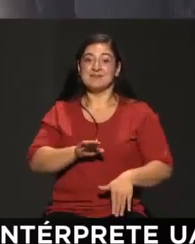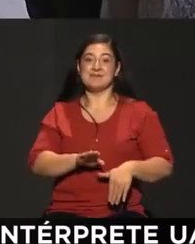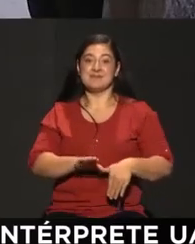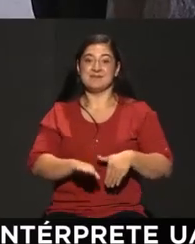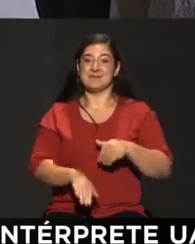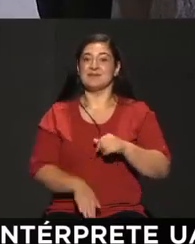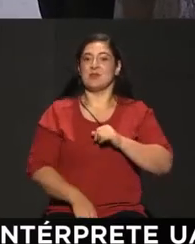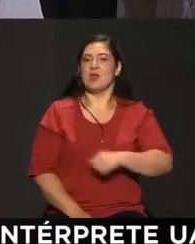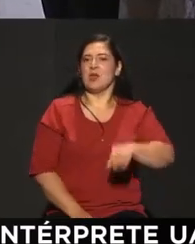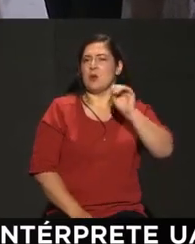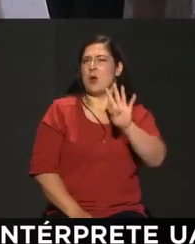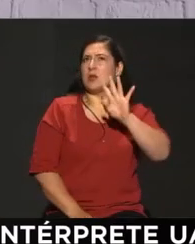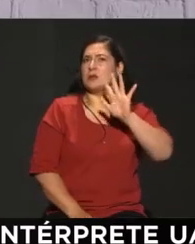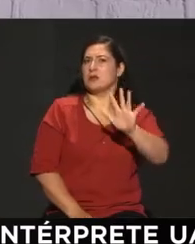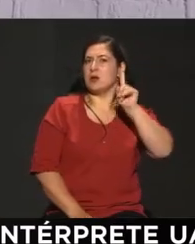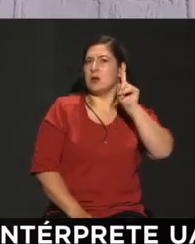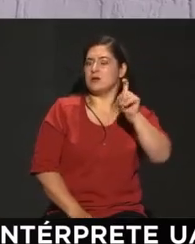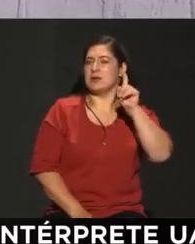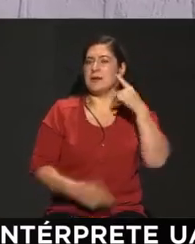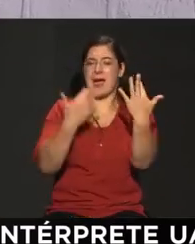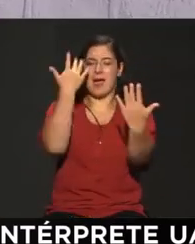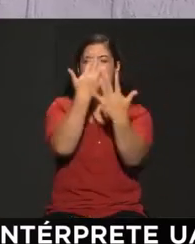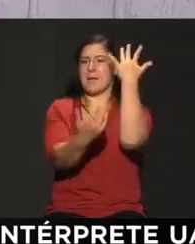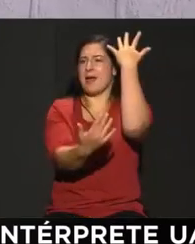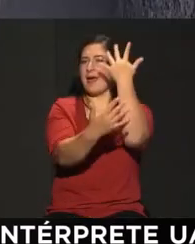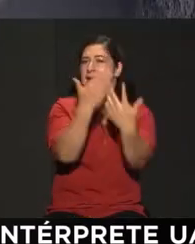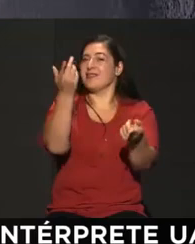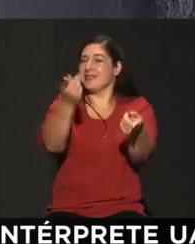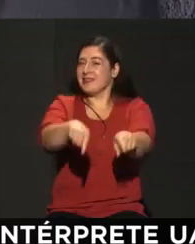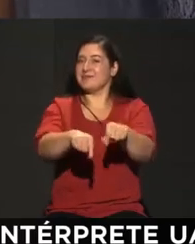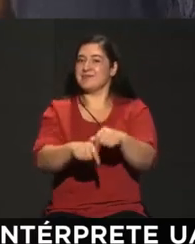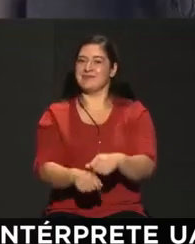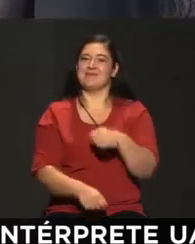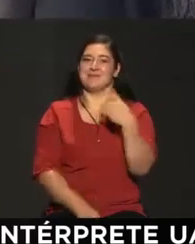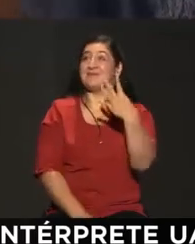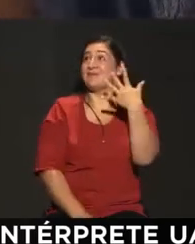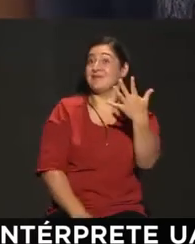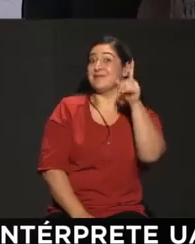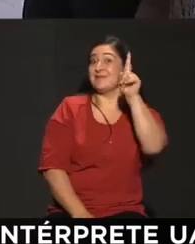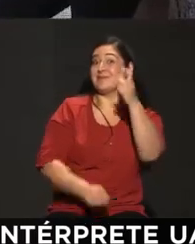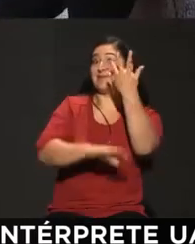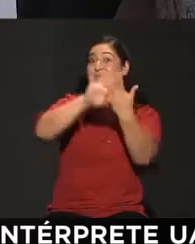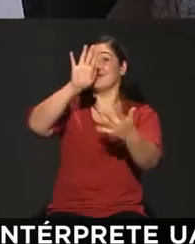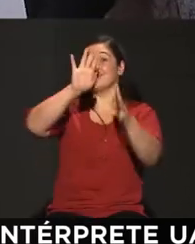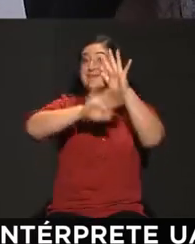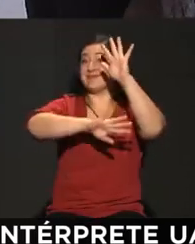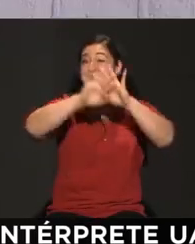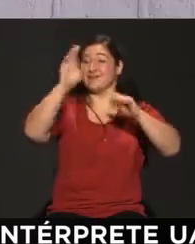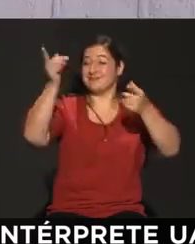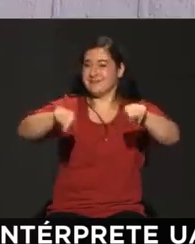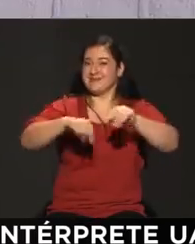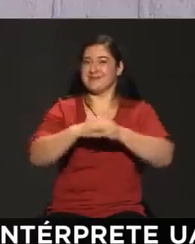pies. ¡Ey! 4, 5, 6, las manos también. 4, 5, 6, las manos